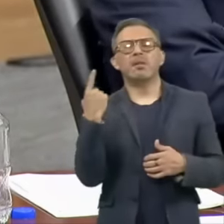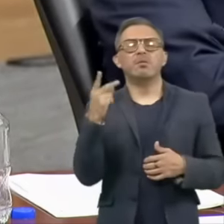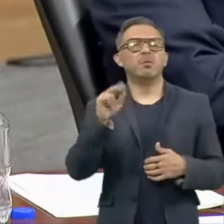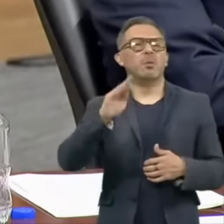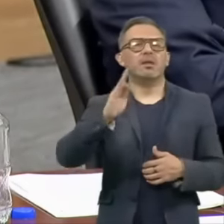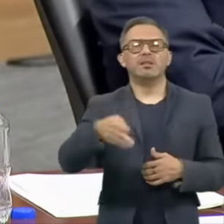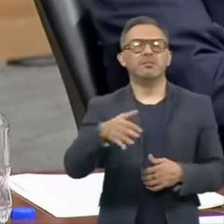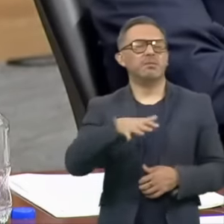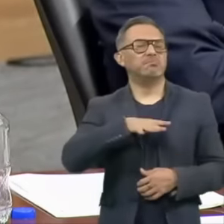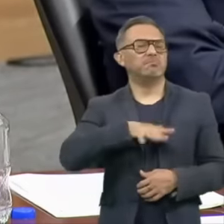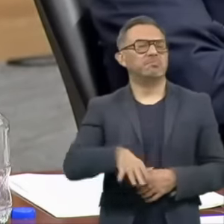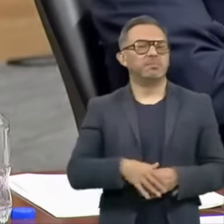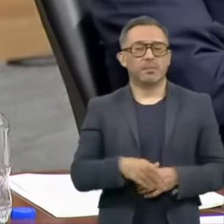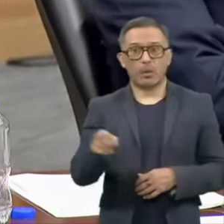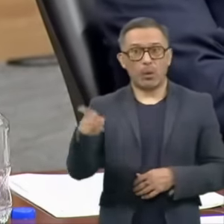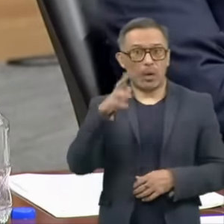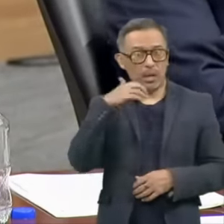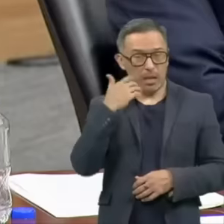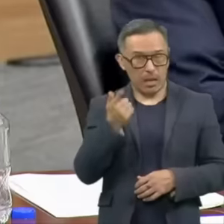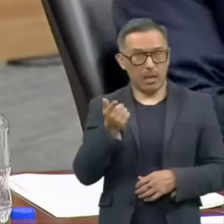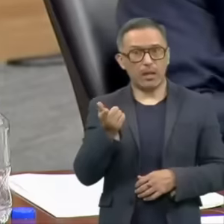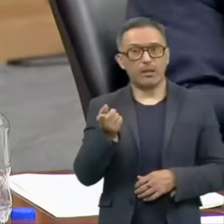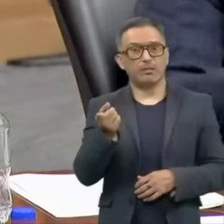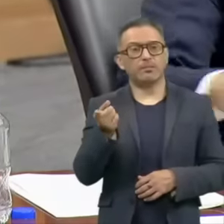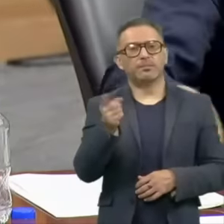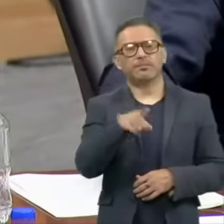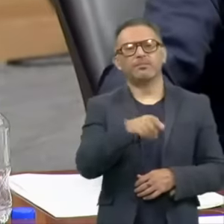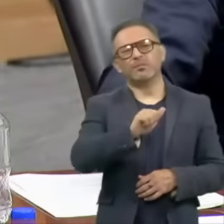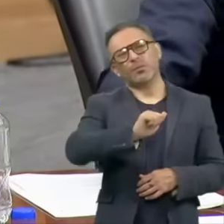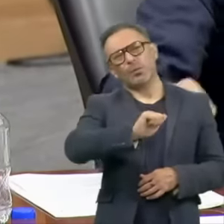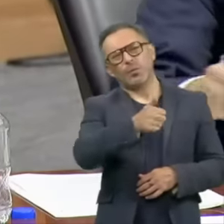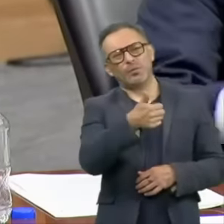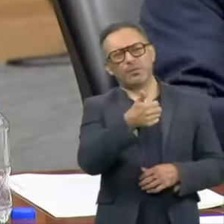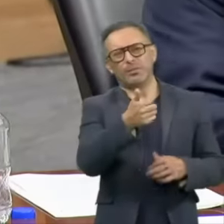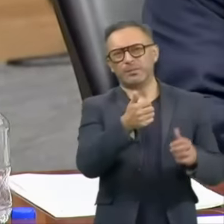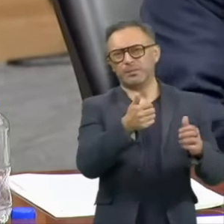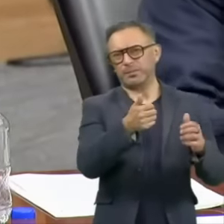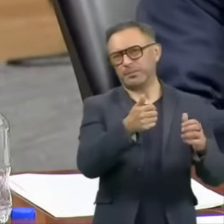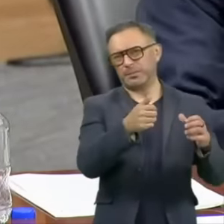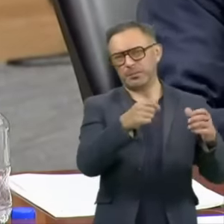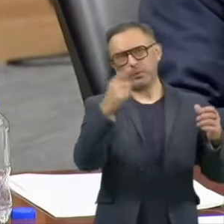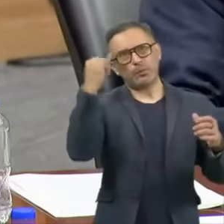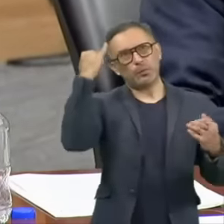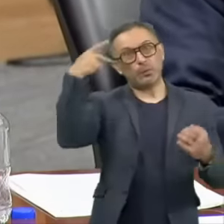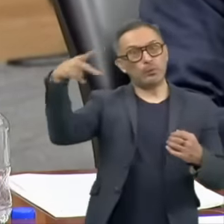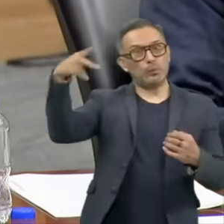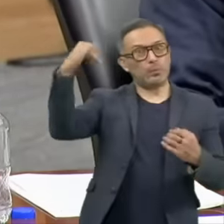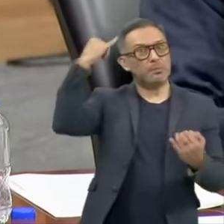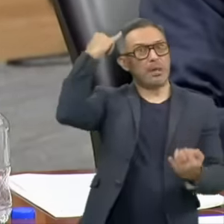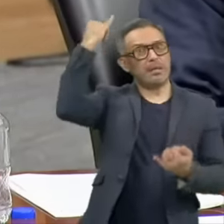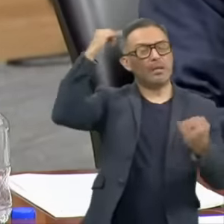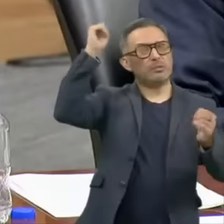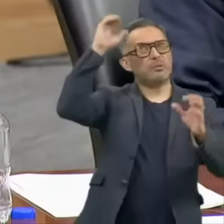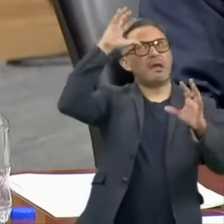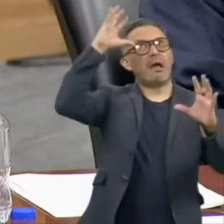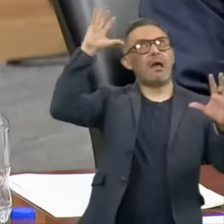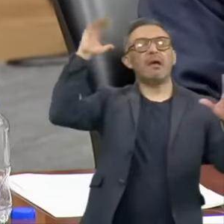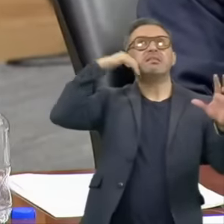Quisieran un universo paralelo con base en la legislación de su mente. Pero lo que me parece muy grave es